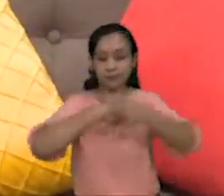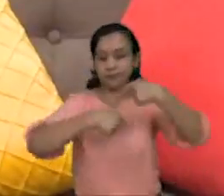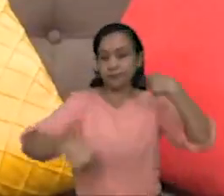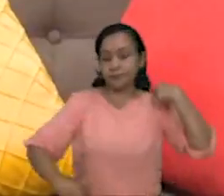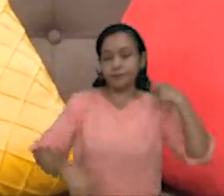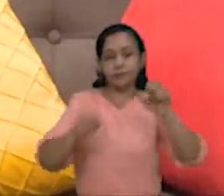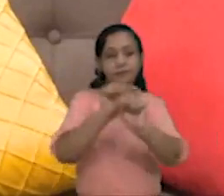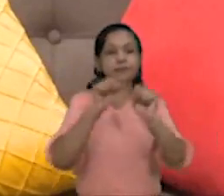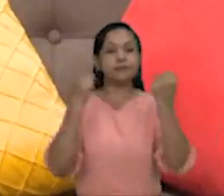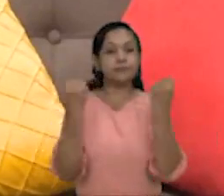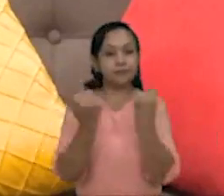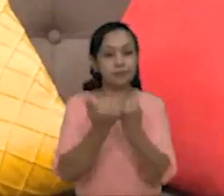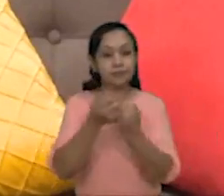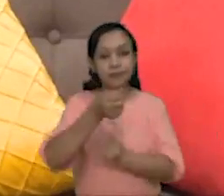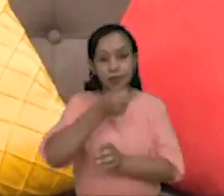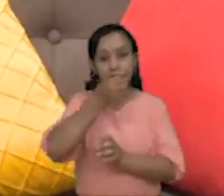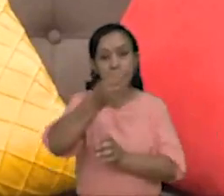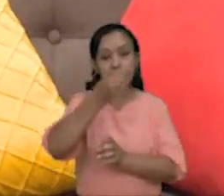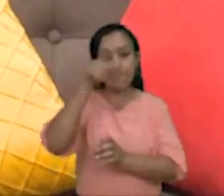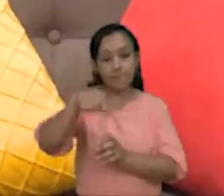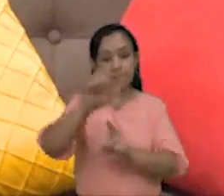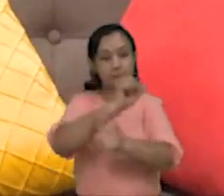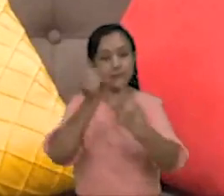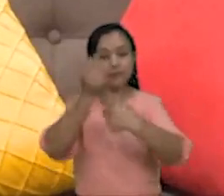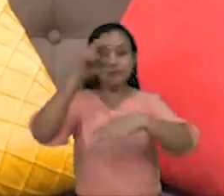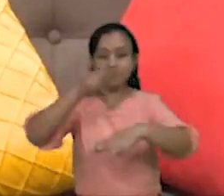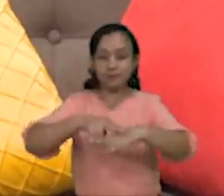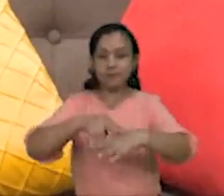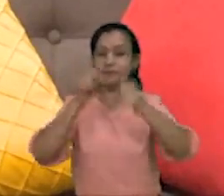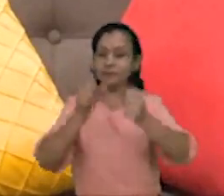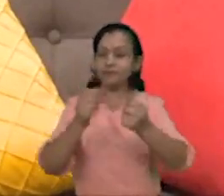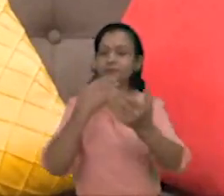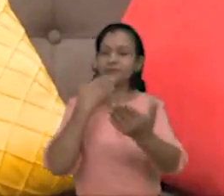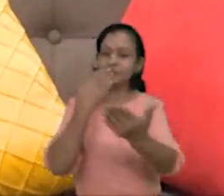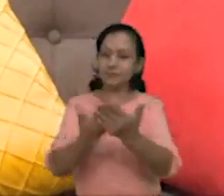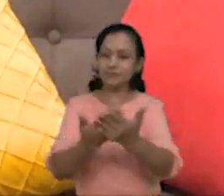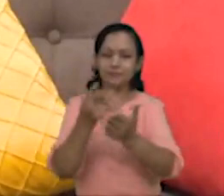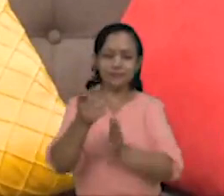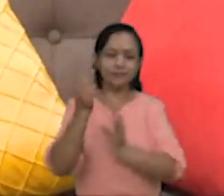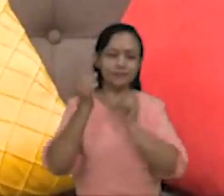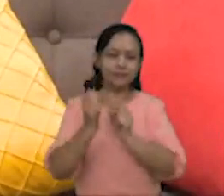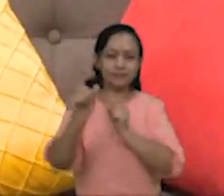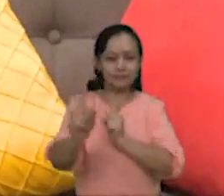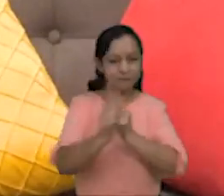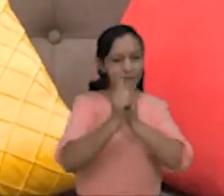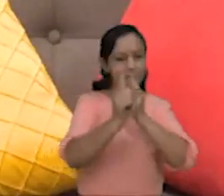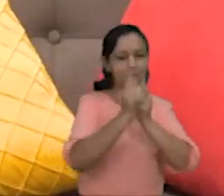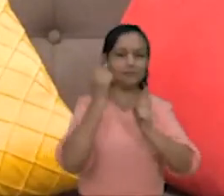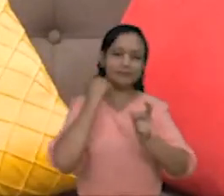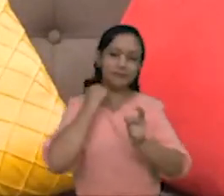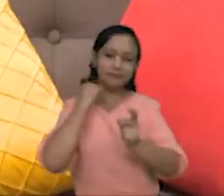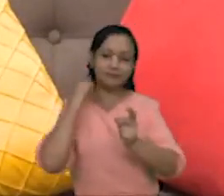la Asociación de Periodistas Parlamentarios. Muchas gracias, Leonel. Y con frecuencia él nos encontramos acá en el pasillo, al igual que